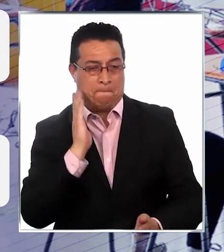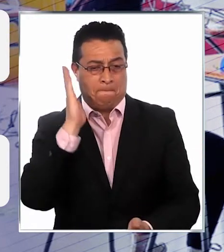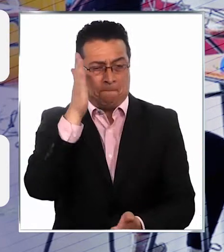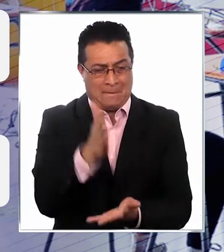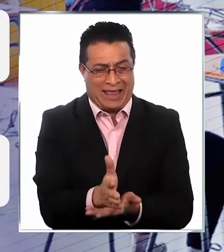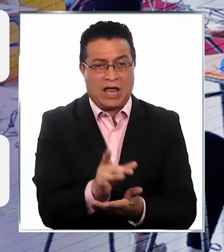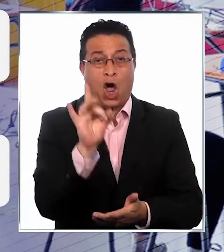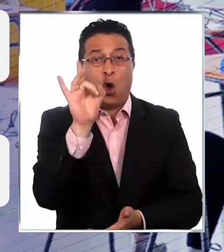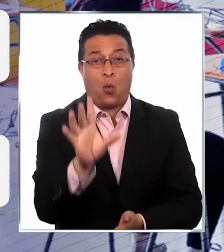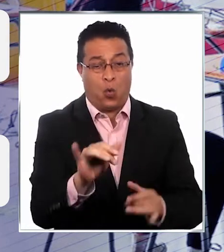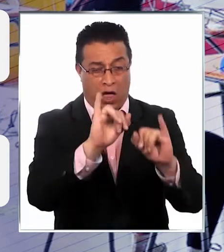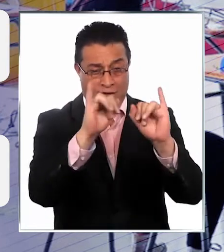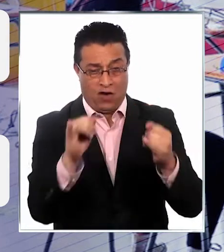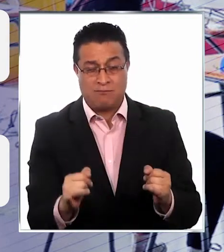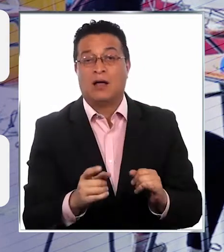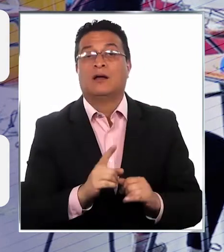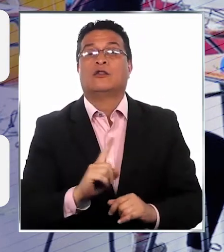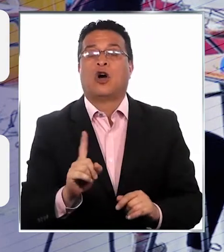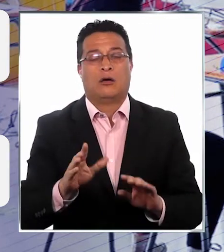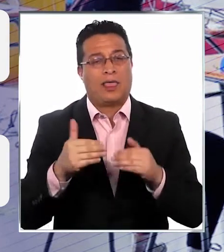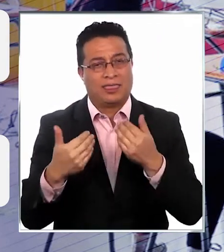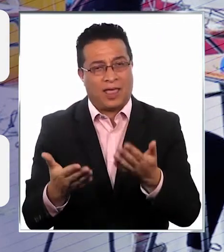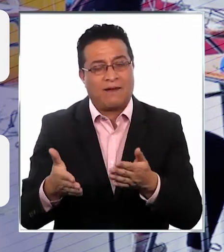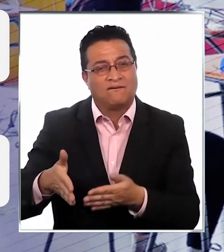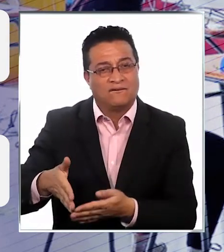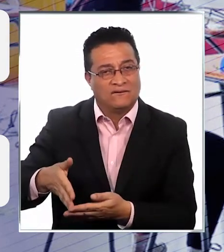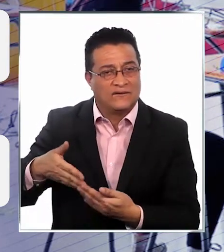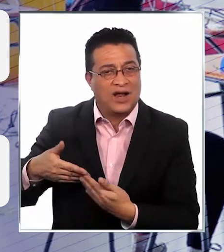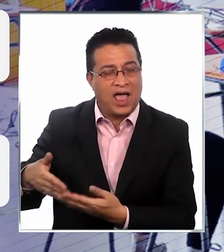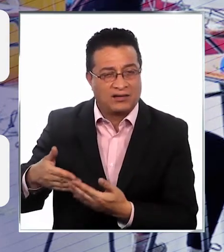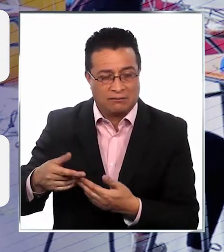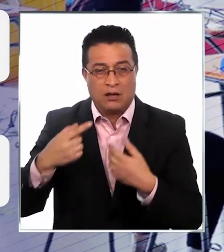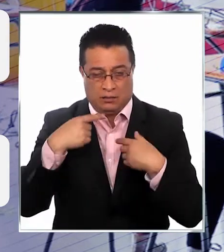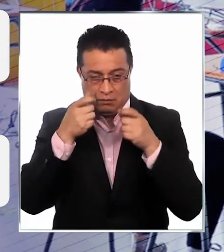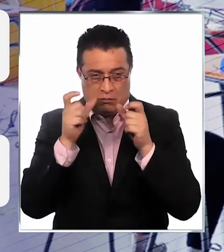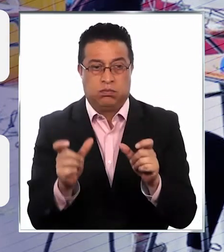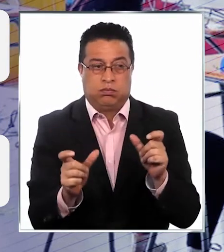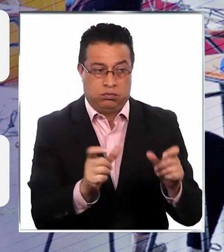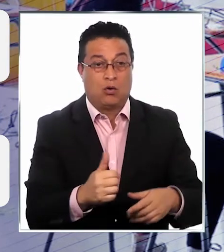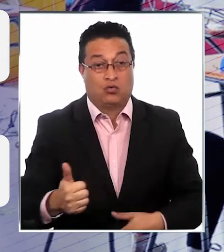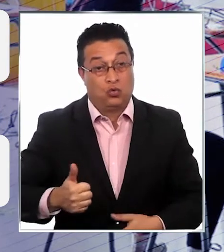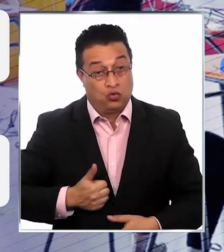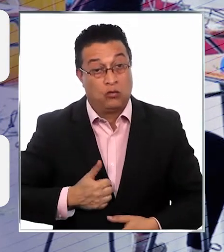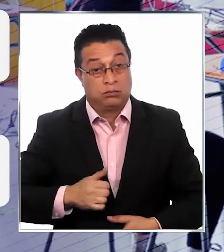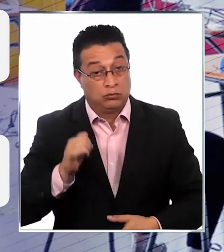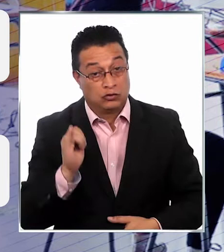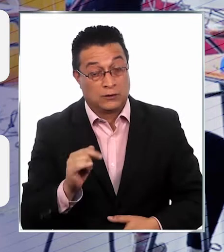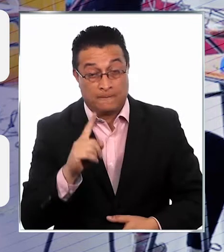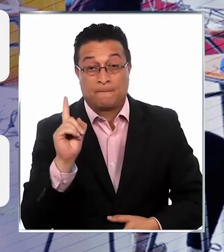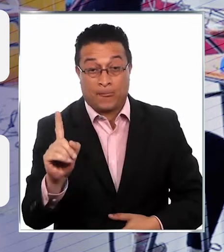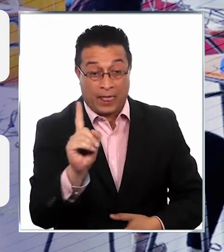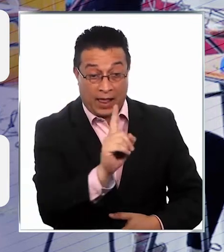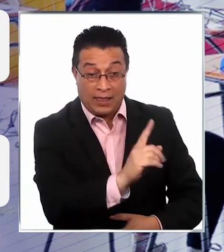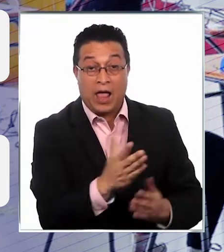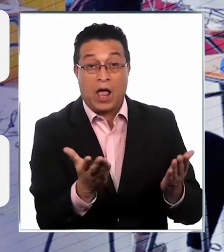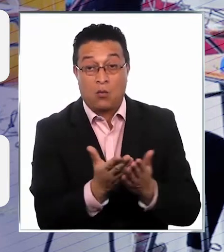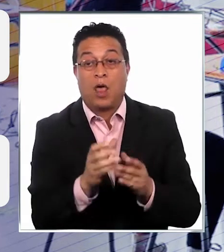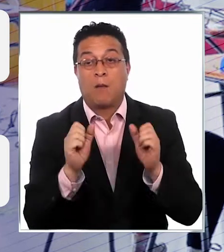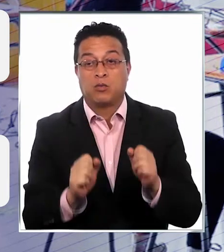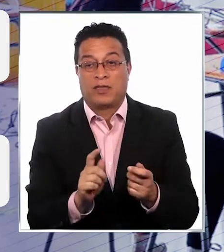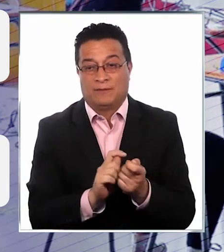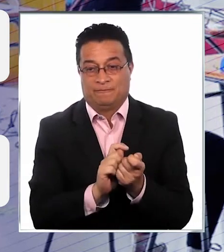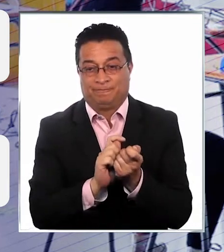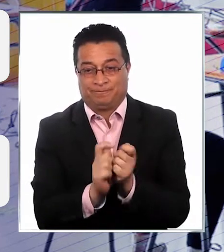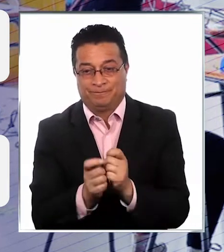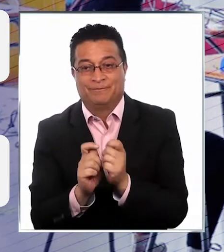única manera de cumplir los protocolos, hemos dado flexibilidad y también fiscalizaremos que así se cumpla para que cada colegio pueda efectivamente adecuarse